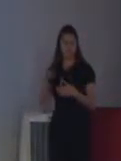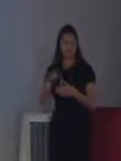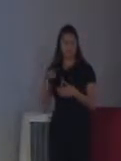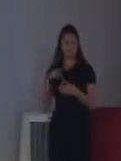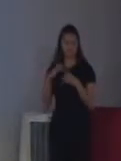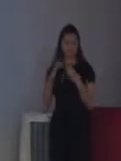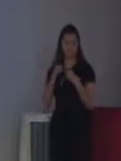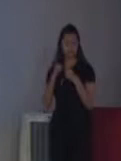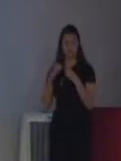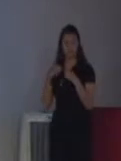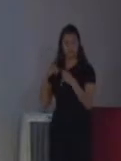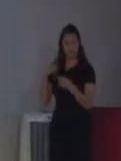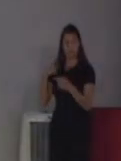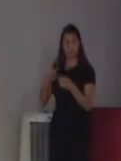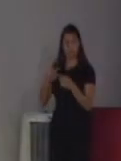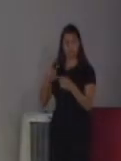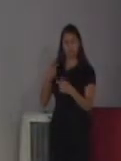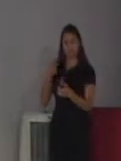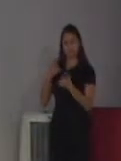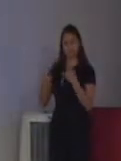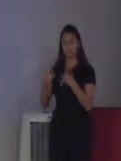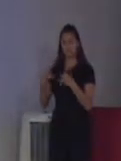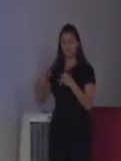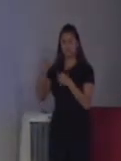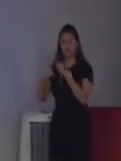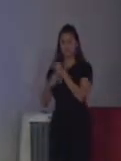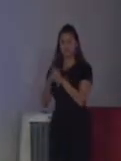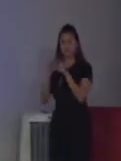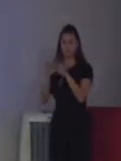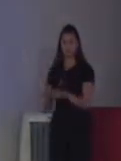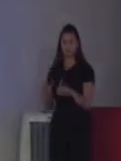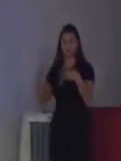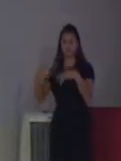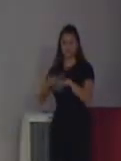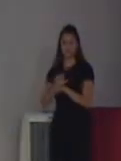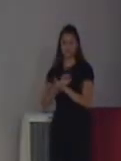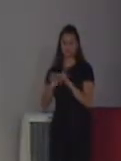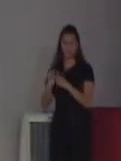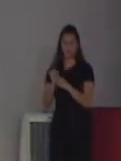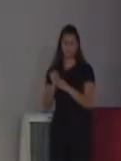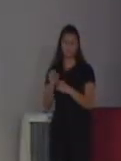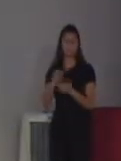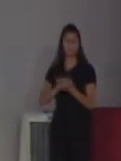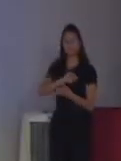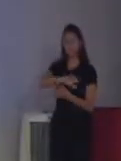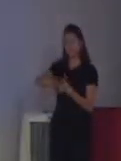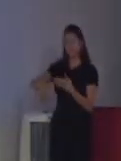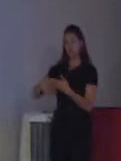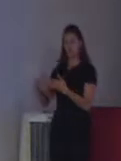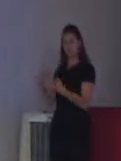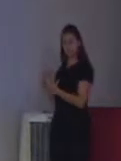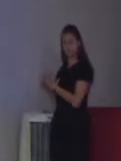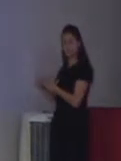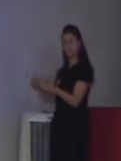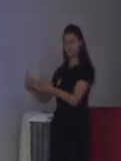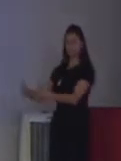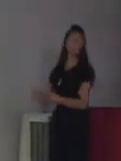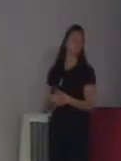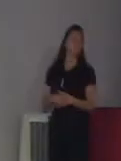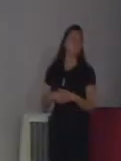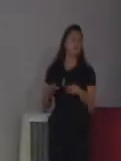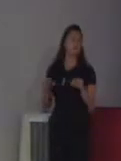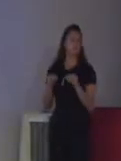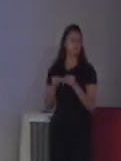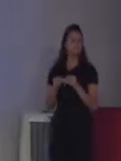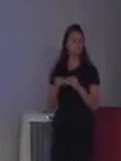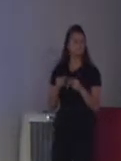hasta finales del próximo año la Secretaría de Integración Social. Entonces, digamos que como que todo este devenir, porque yo, pues, o sea, además de,